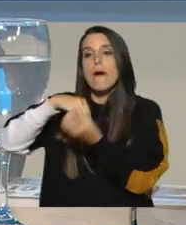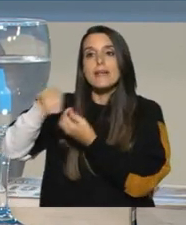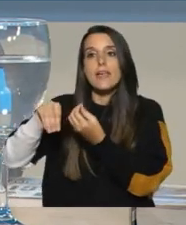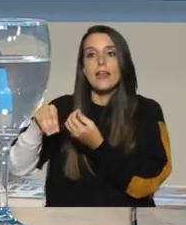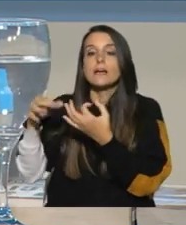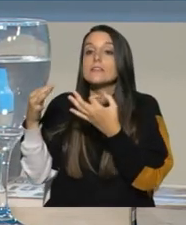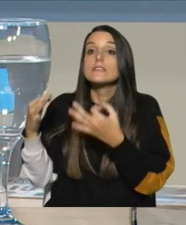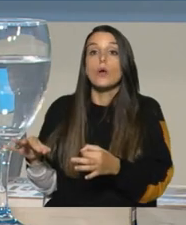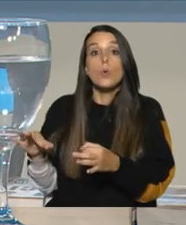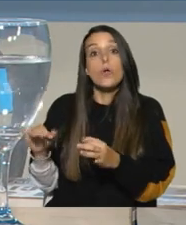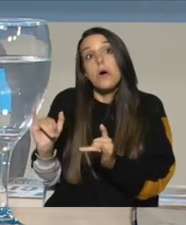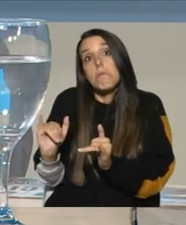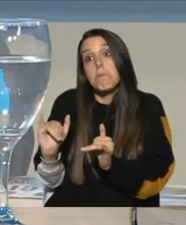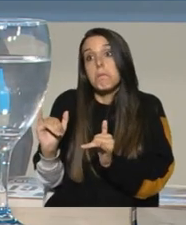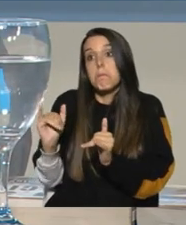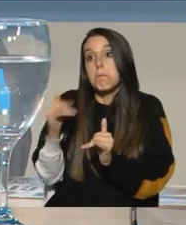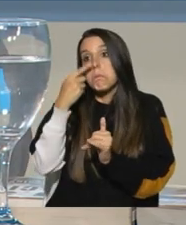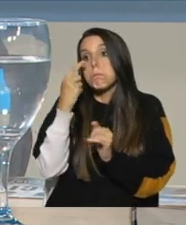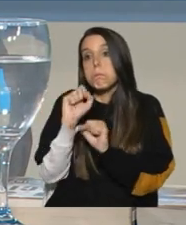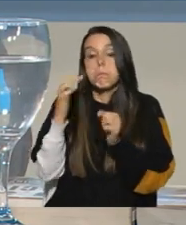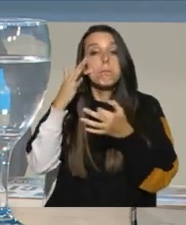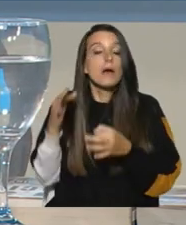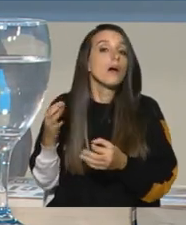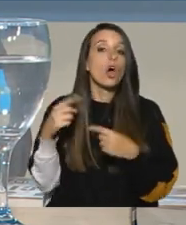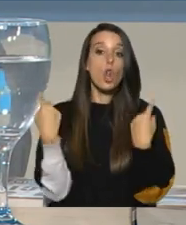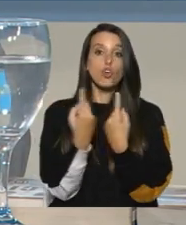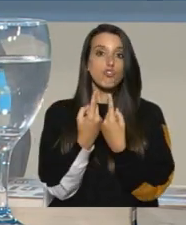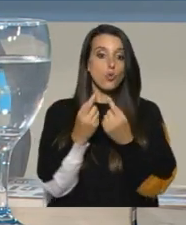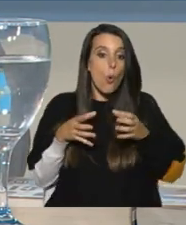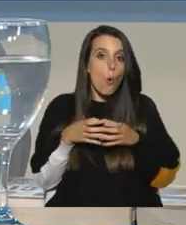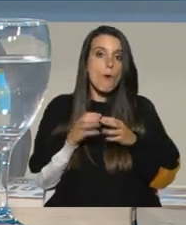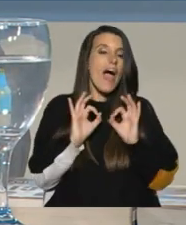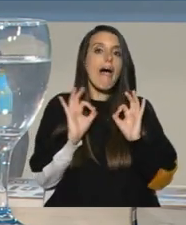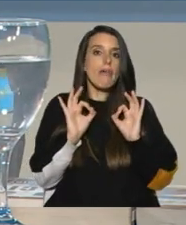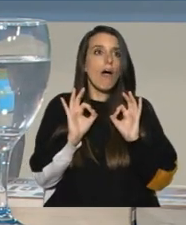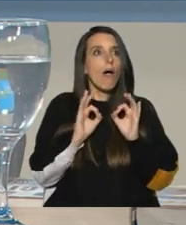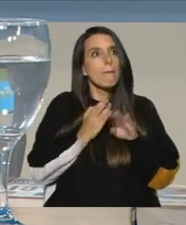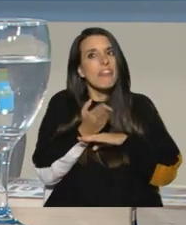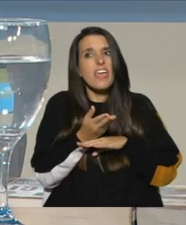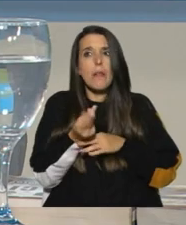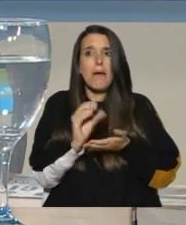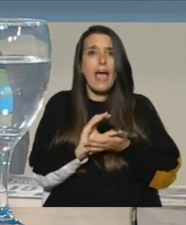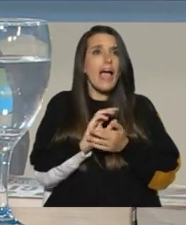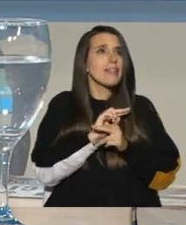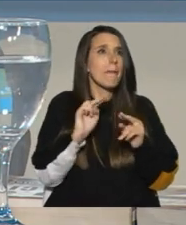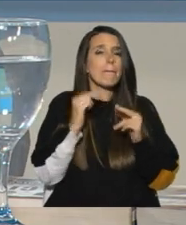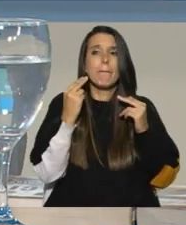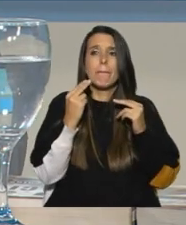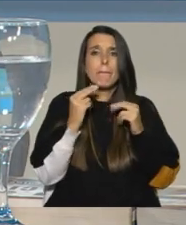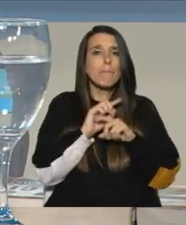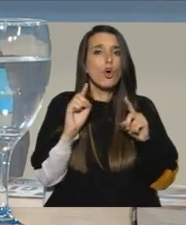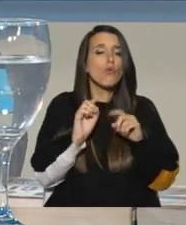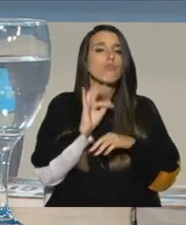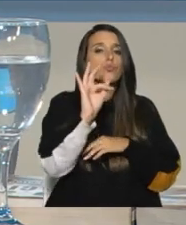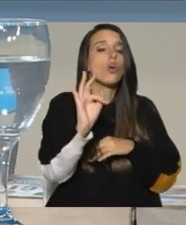sí, y es legítimo, pero nosotros en sí nunca fue nuestro estandarte ni lo va a ser. Esto es una propuesta que hizo